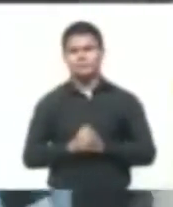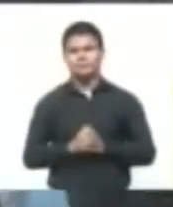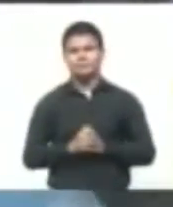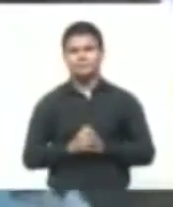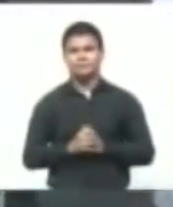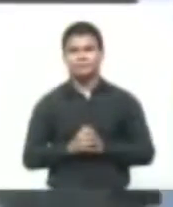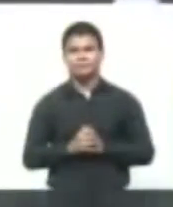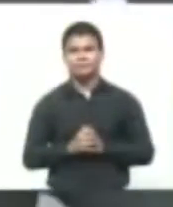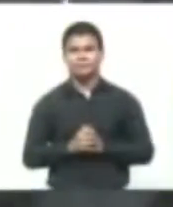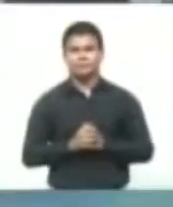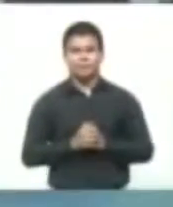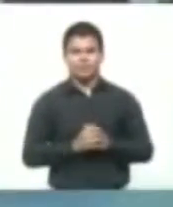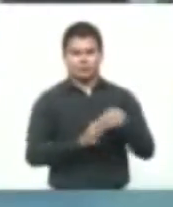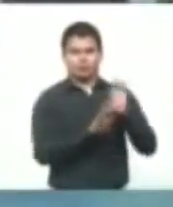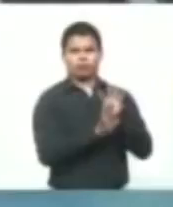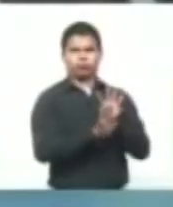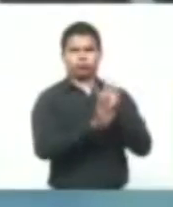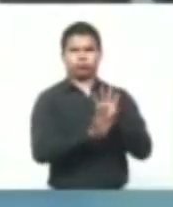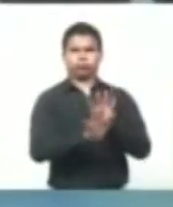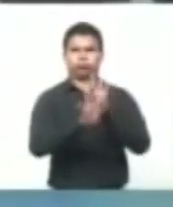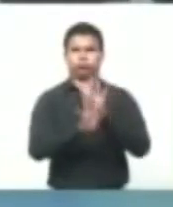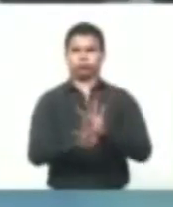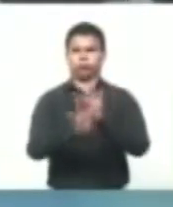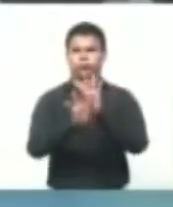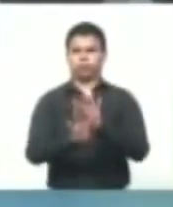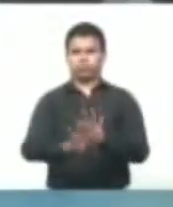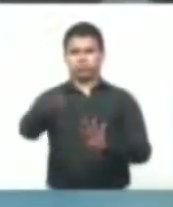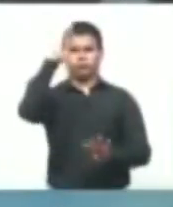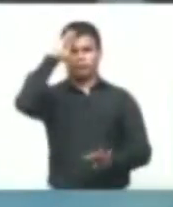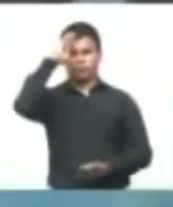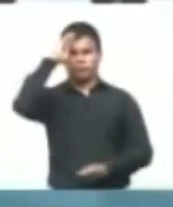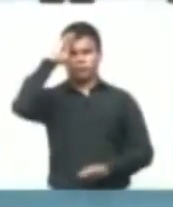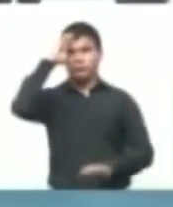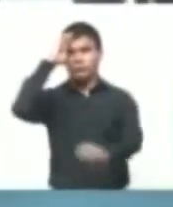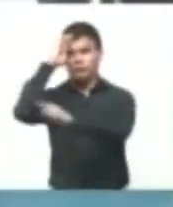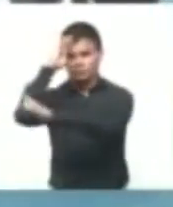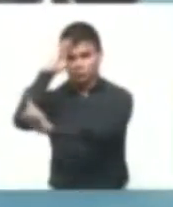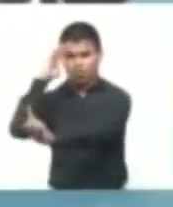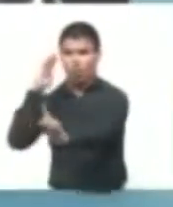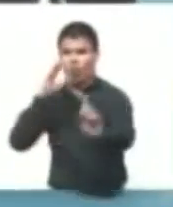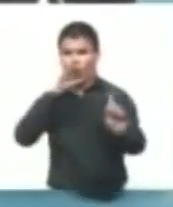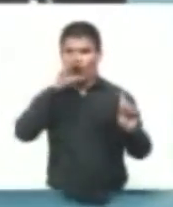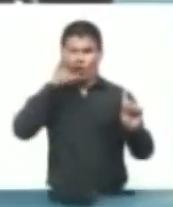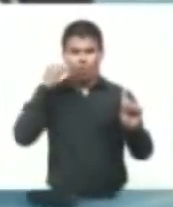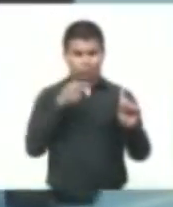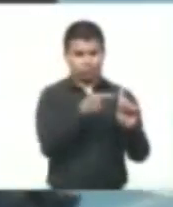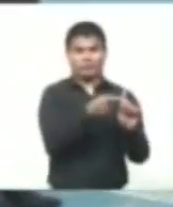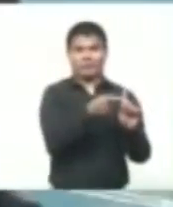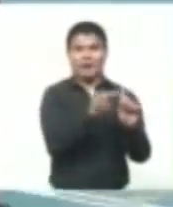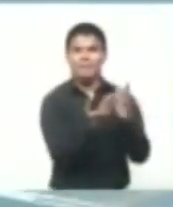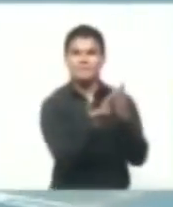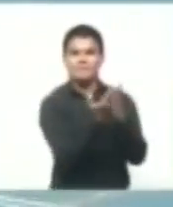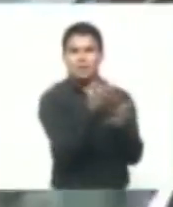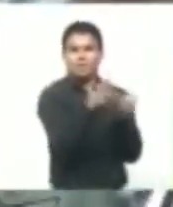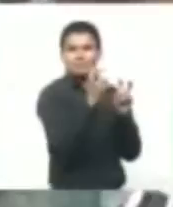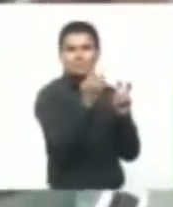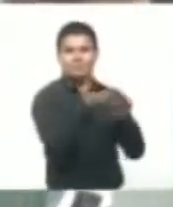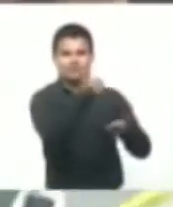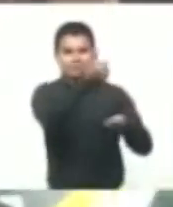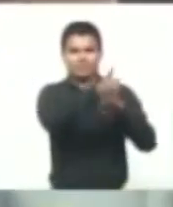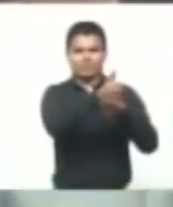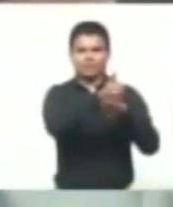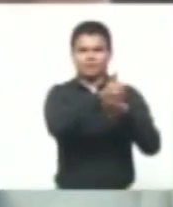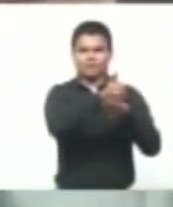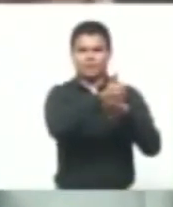En una sobria ceremonia asumió el comando de la Policía de La Guajira el coronel José Wilmer García Mendivelso. El alto oficial habló de su mayor reto al frente